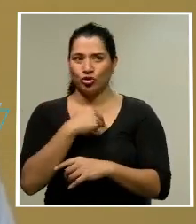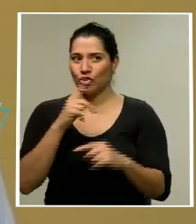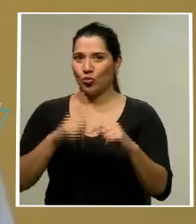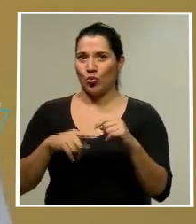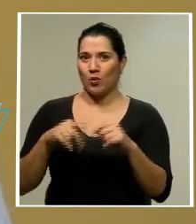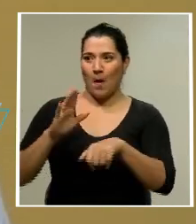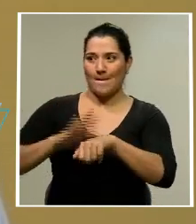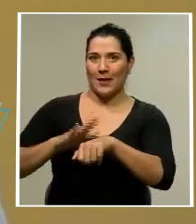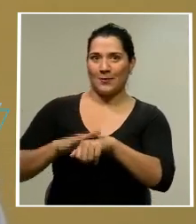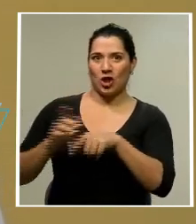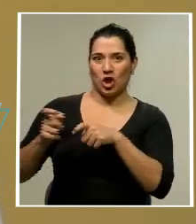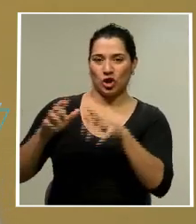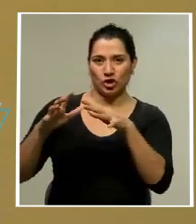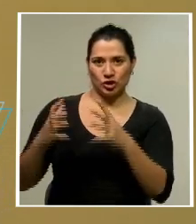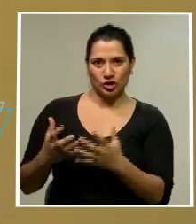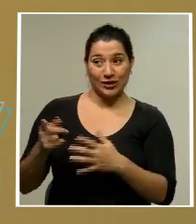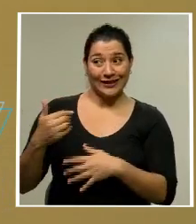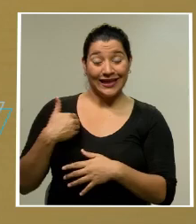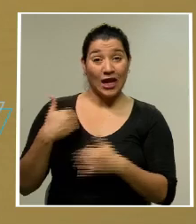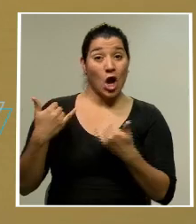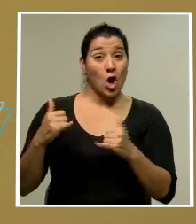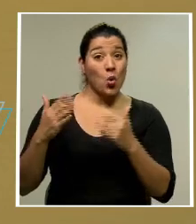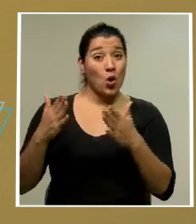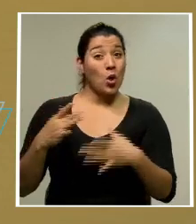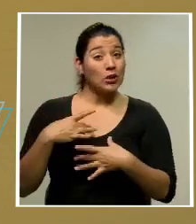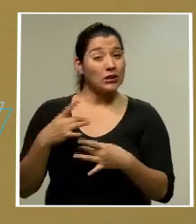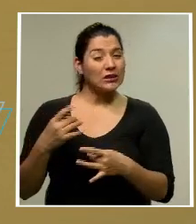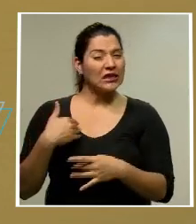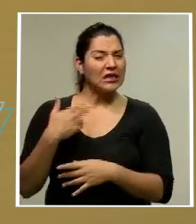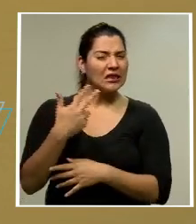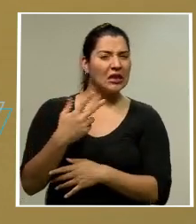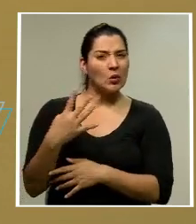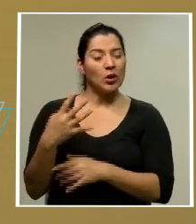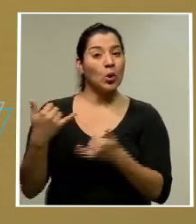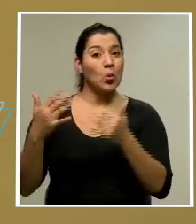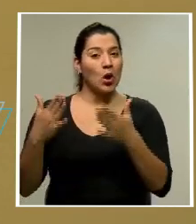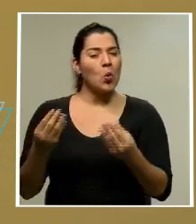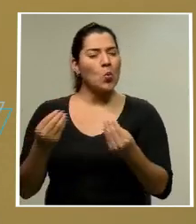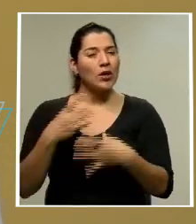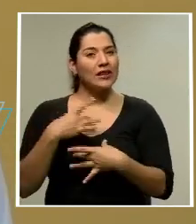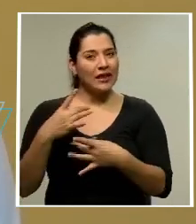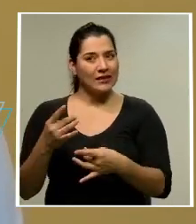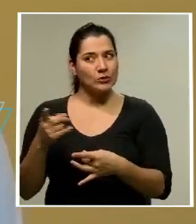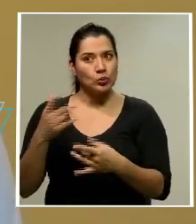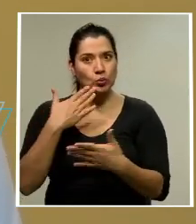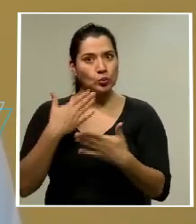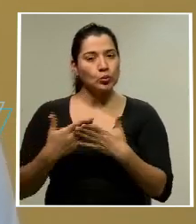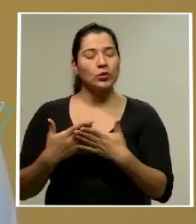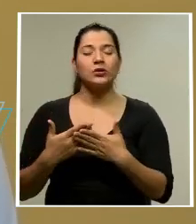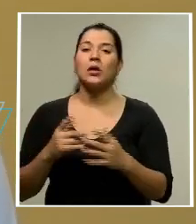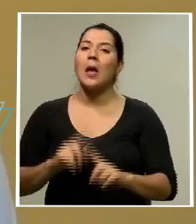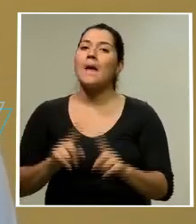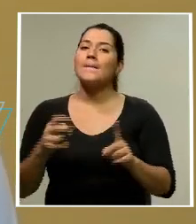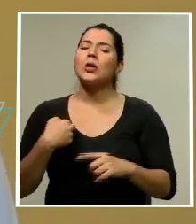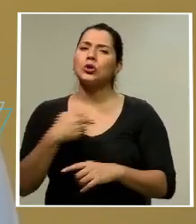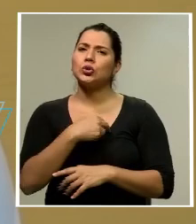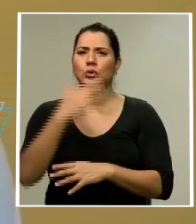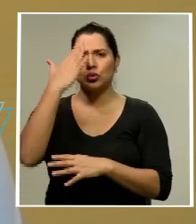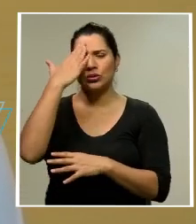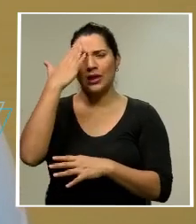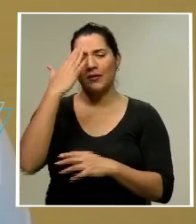pelota, que tiene jugadores interesantes, tiene 3 o 4 jugadores muy interesantes, de muy buen nivel, pero sabemos que